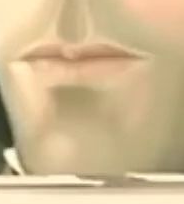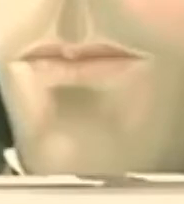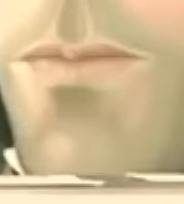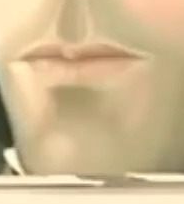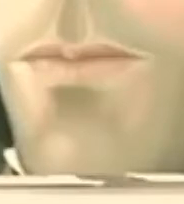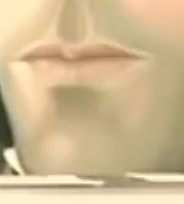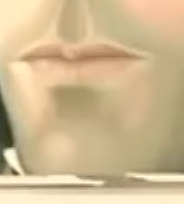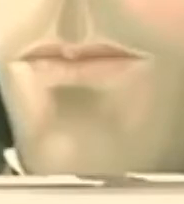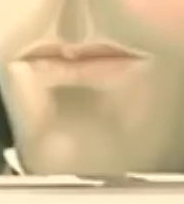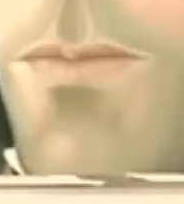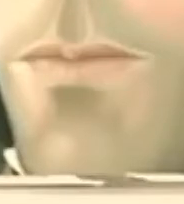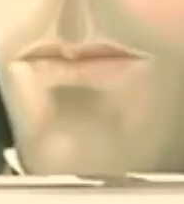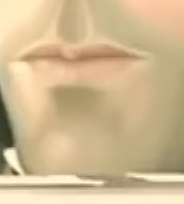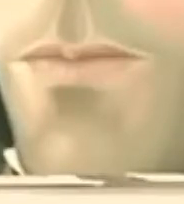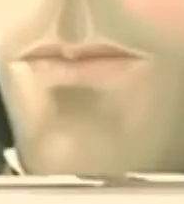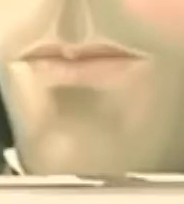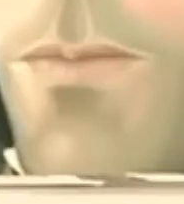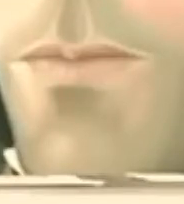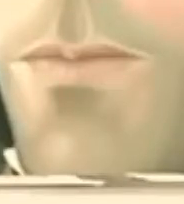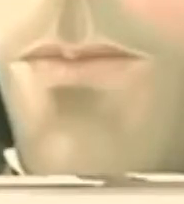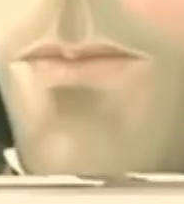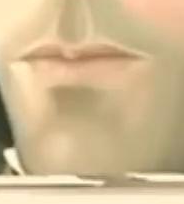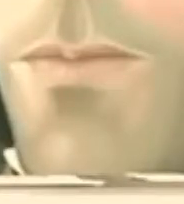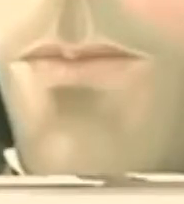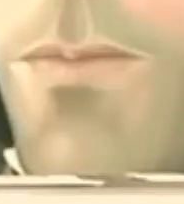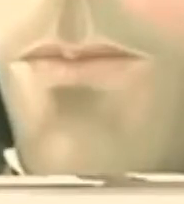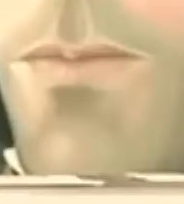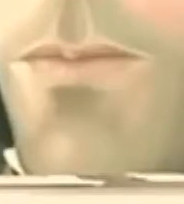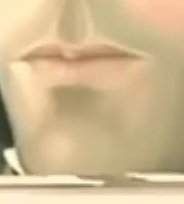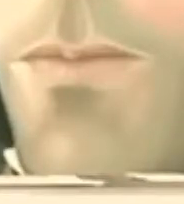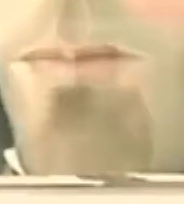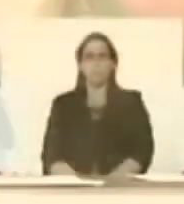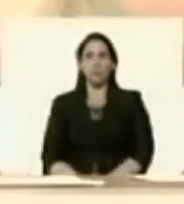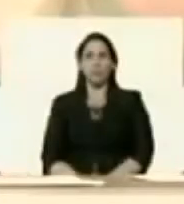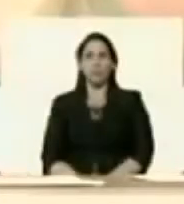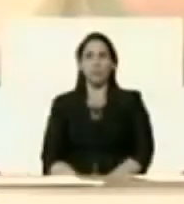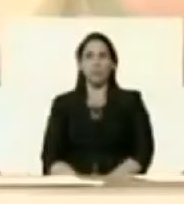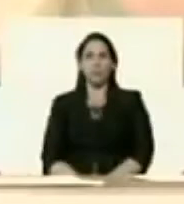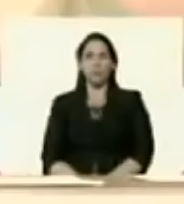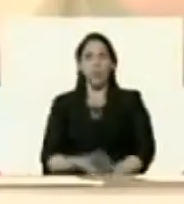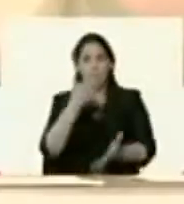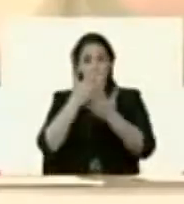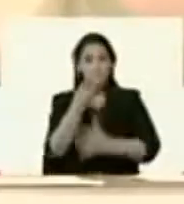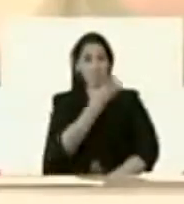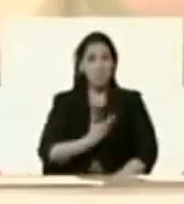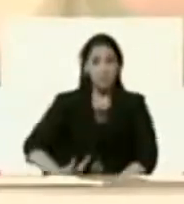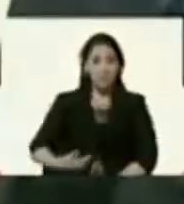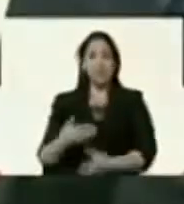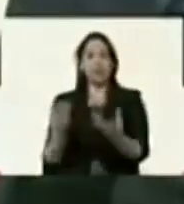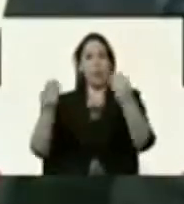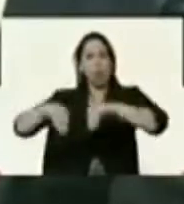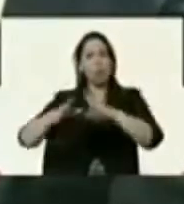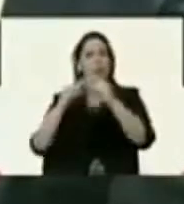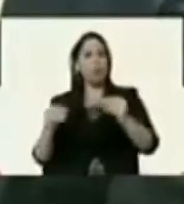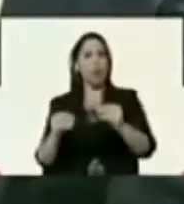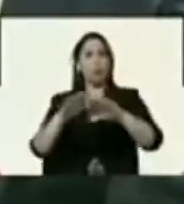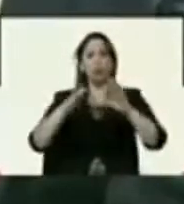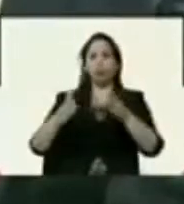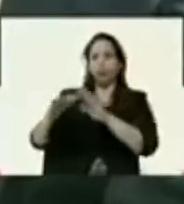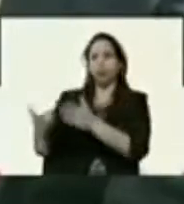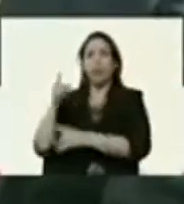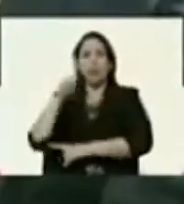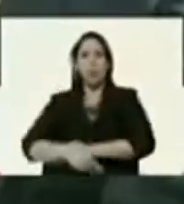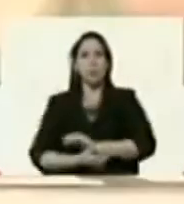La vicepresidenta ejecutiva, el vicepresidente de Economía están al frente de la mesa de renegociación con todos los tenedores y